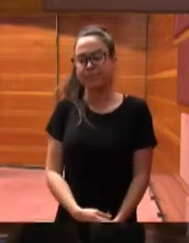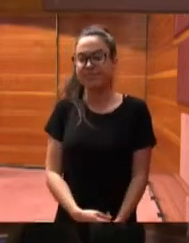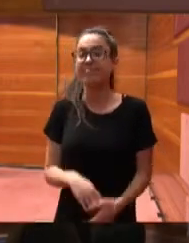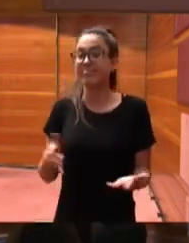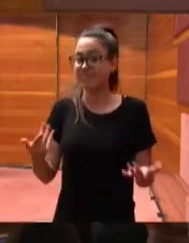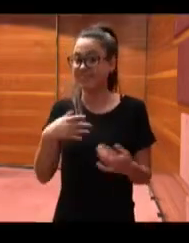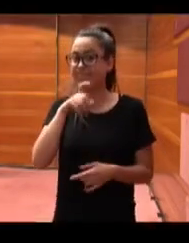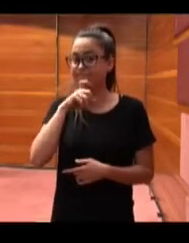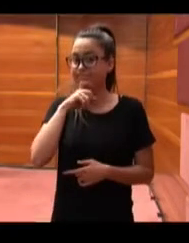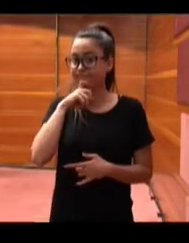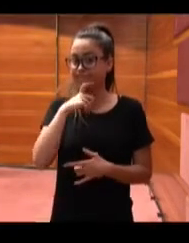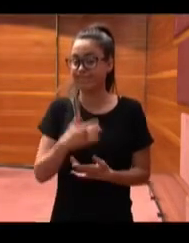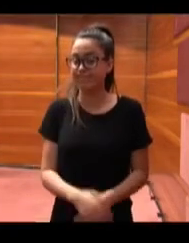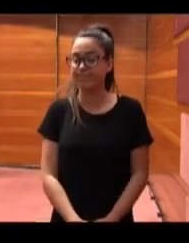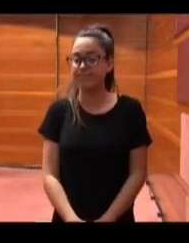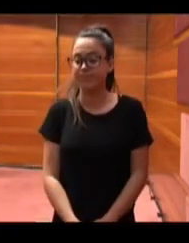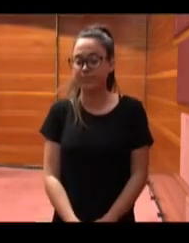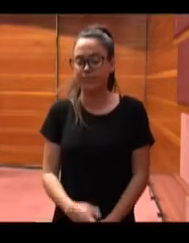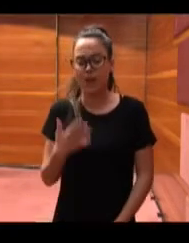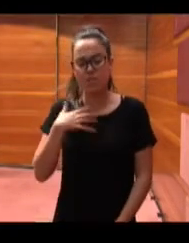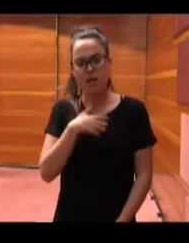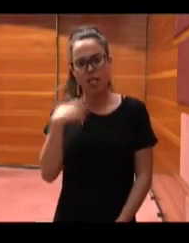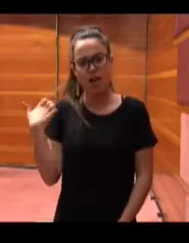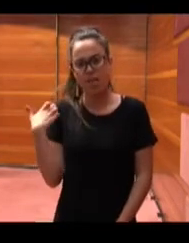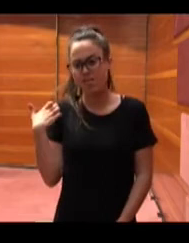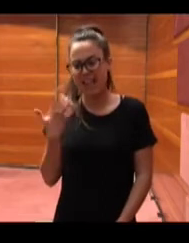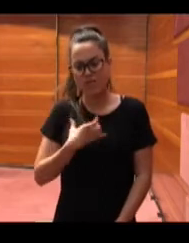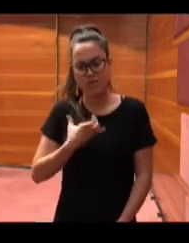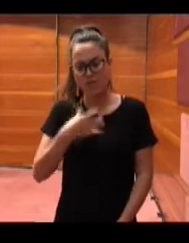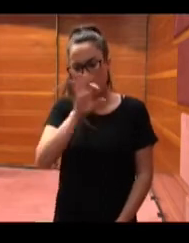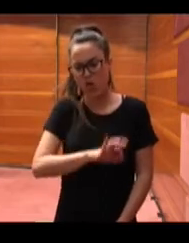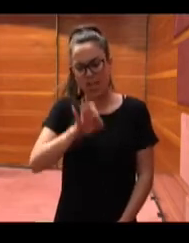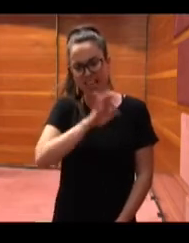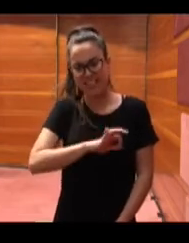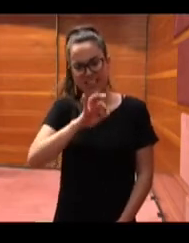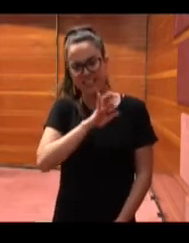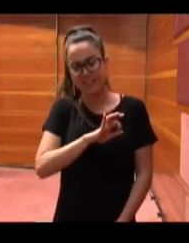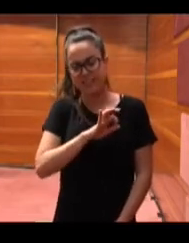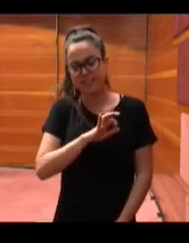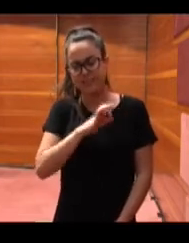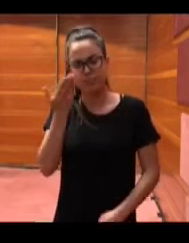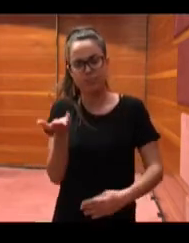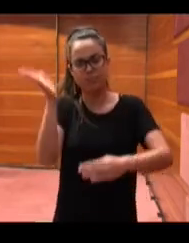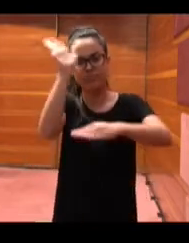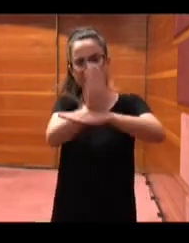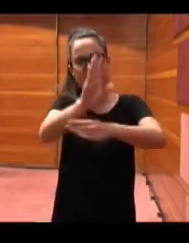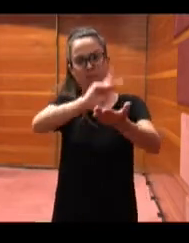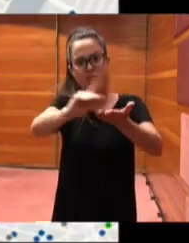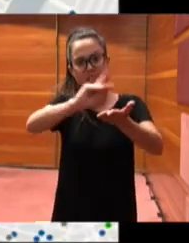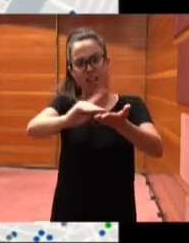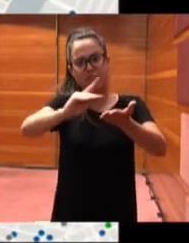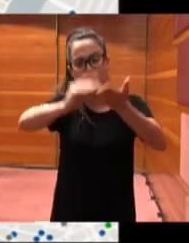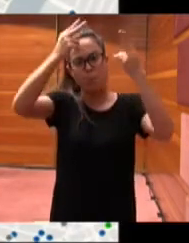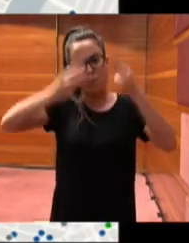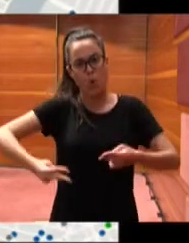esto? A mí me indignó que nadie en el ayuntamiento sacara los datos en abierto y